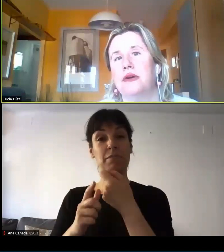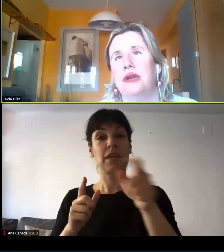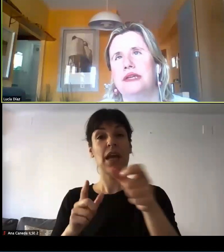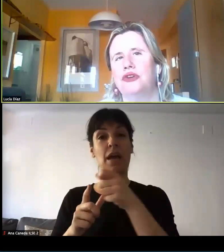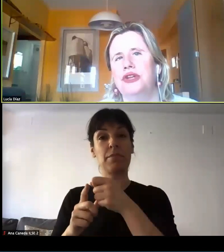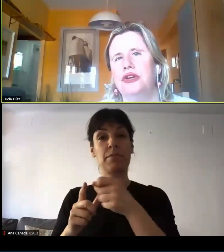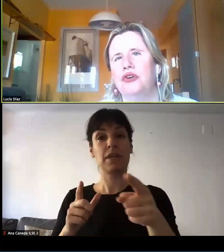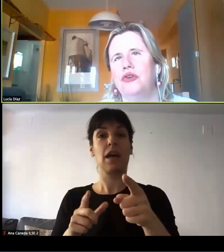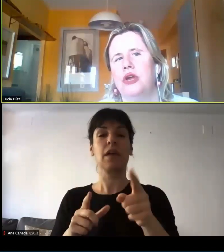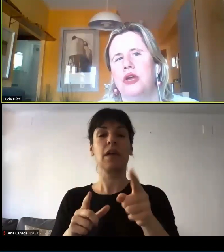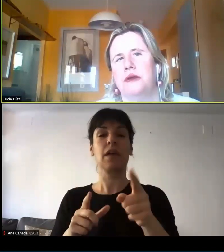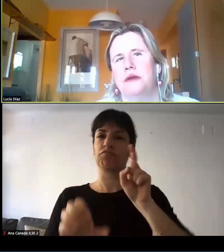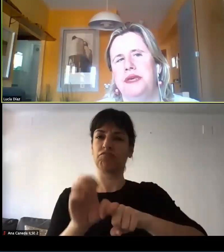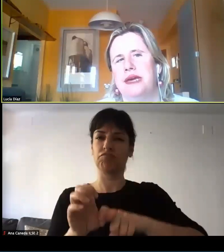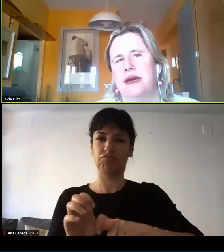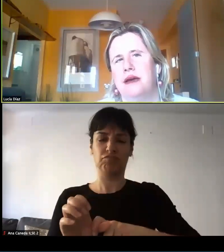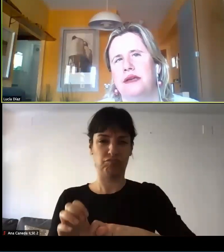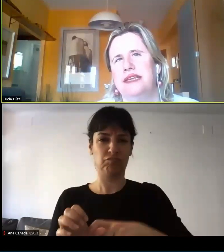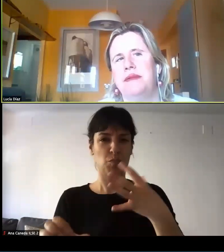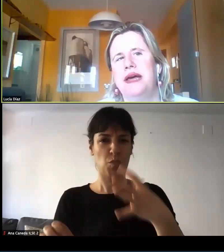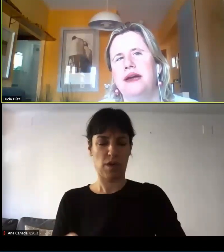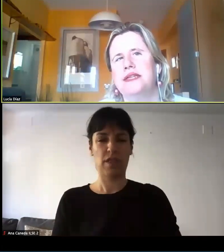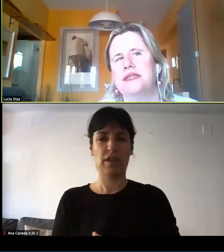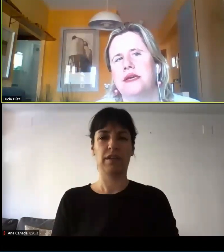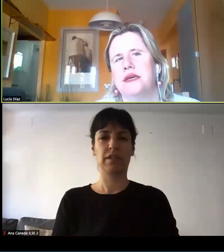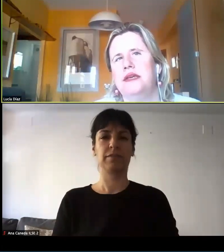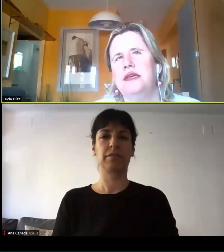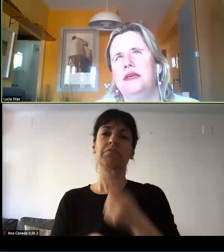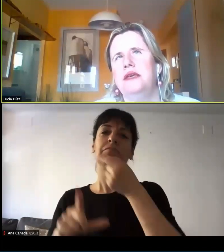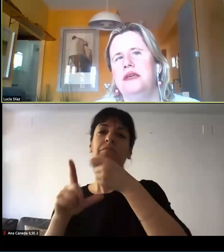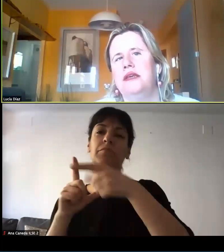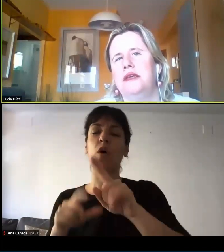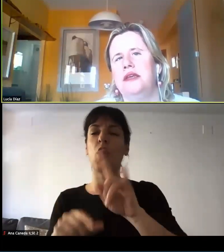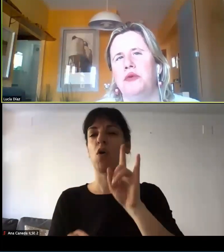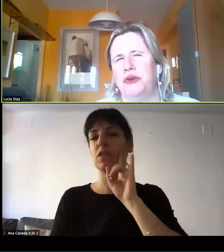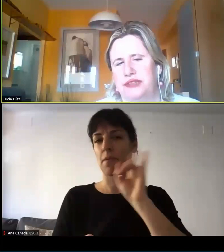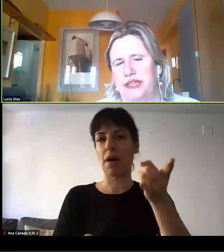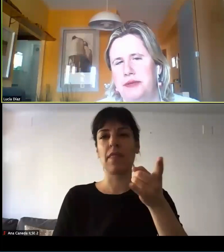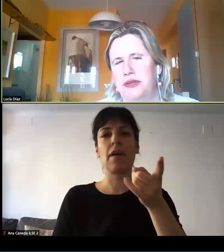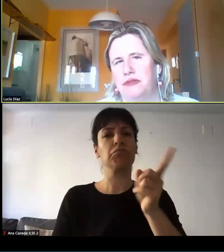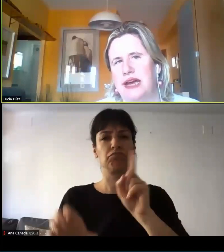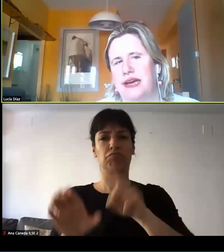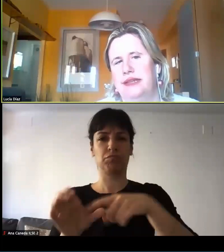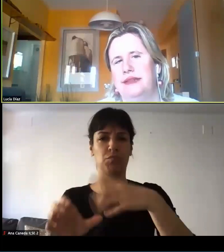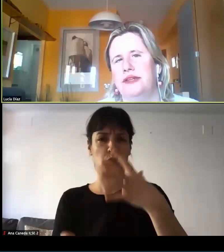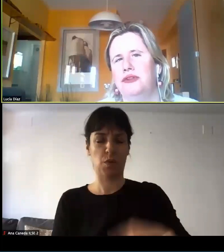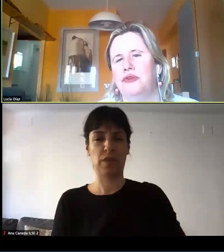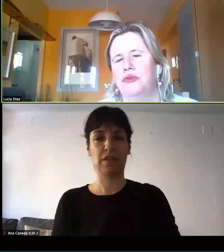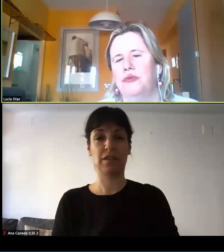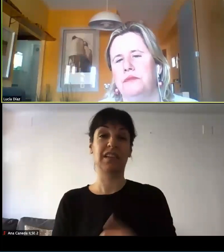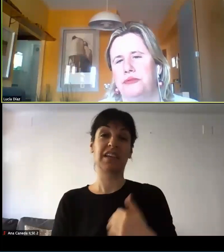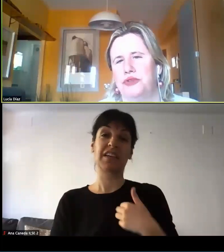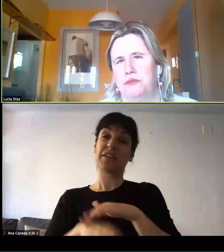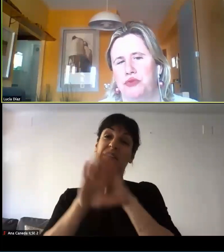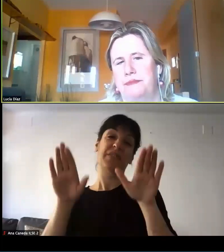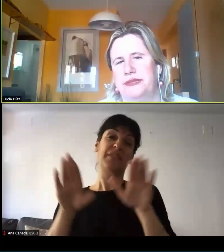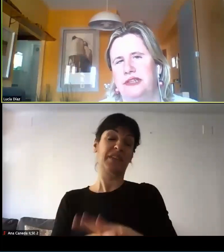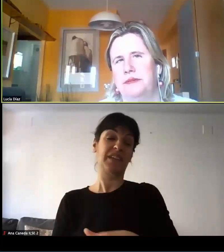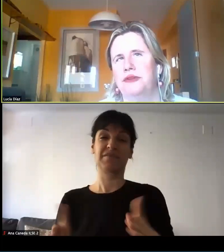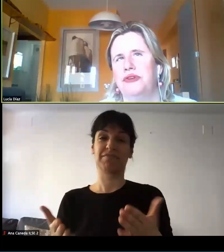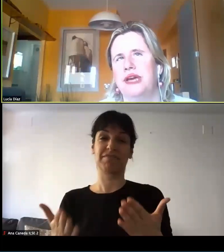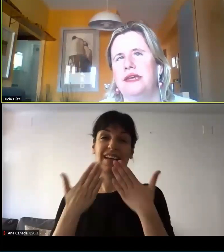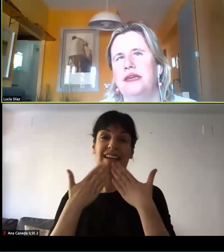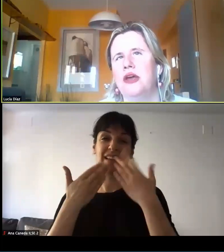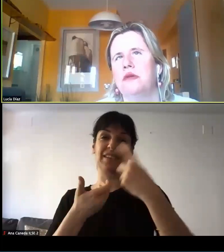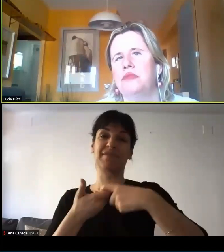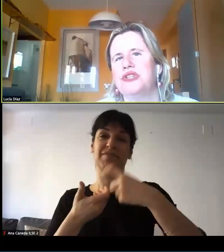vía correo electrónico, vía llamadas y bueno, termino agradeciendo pues, vuestra